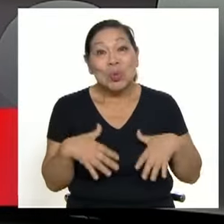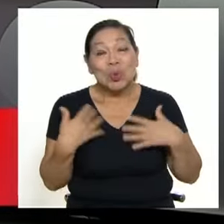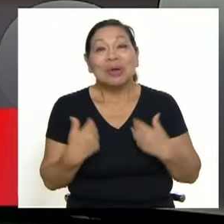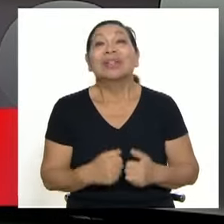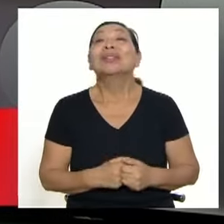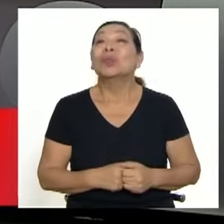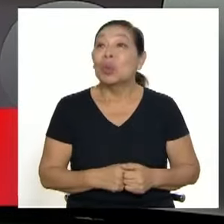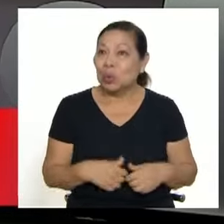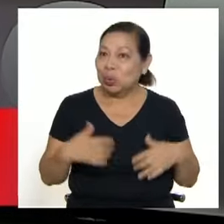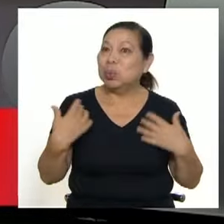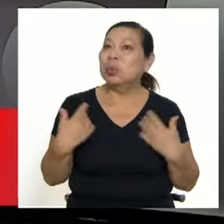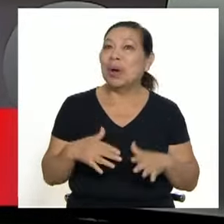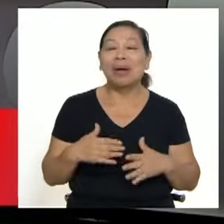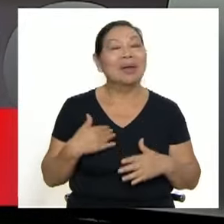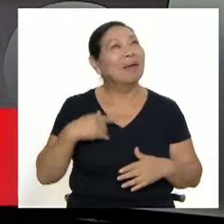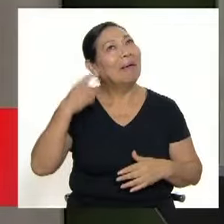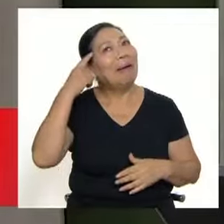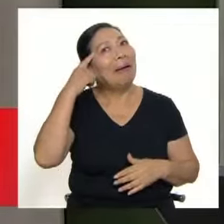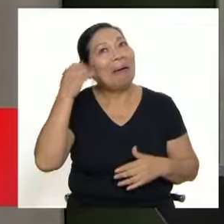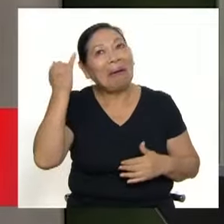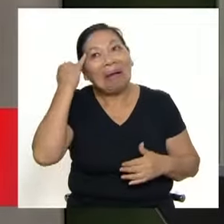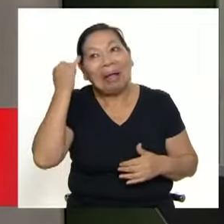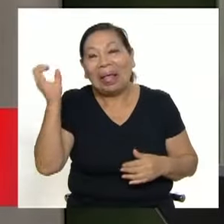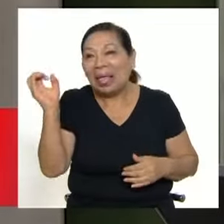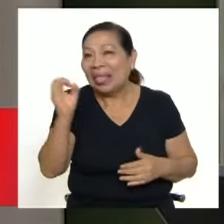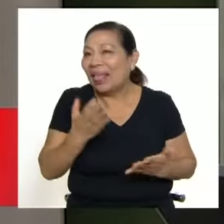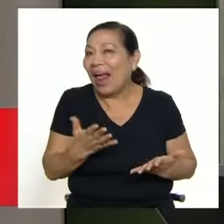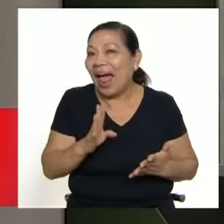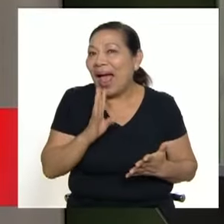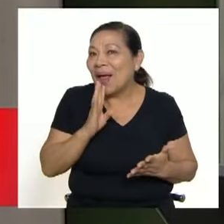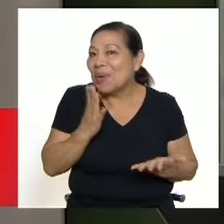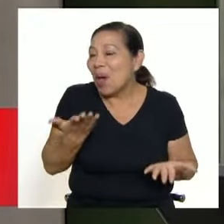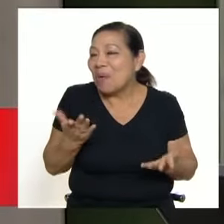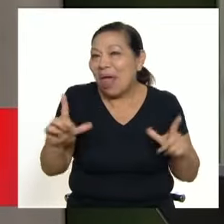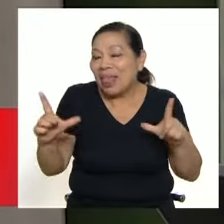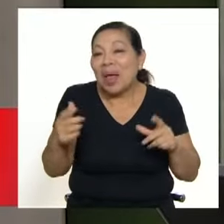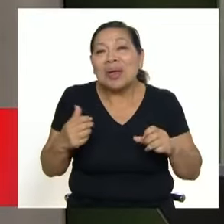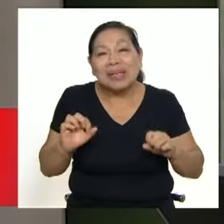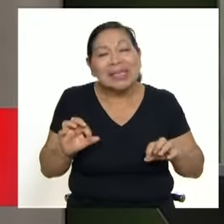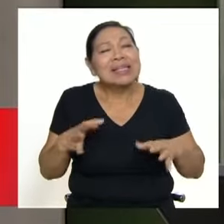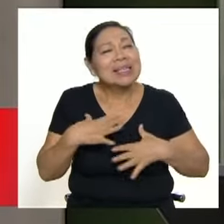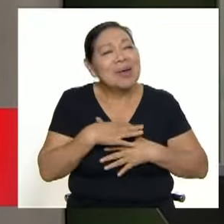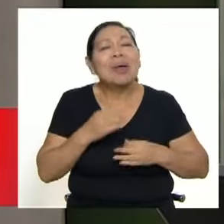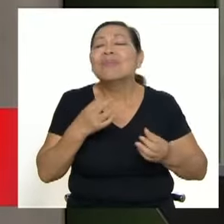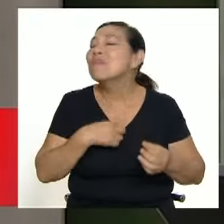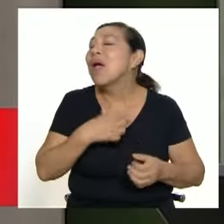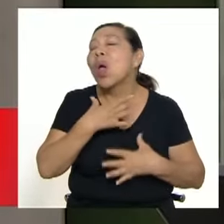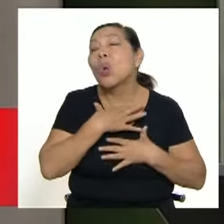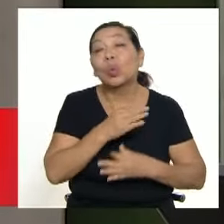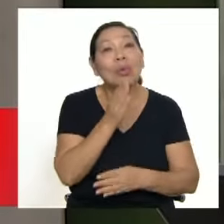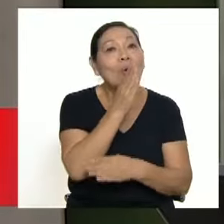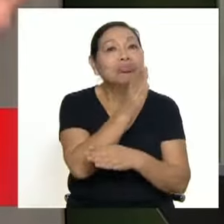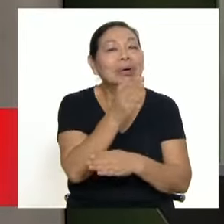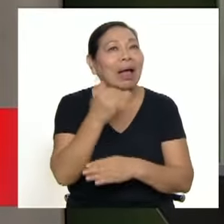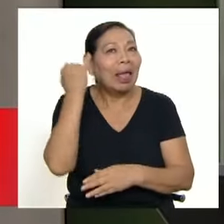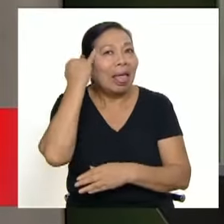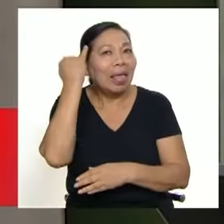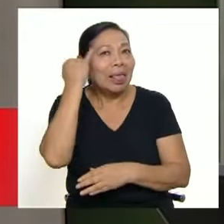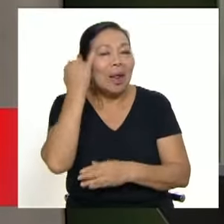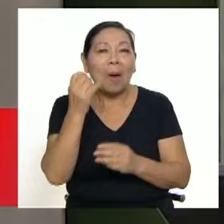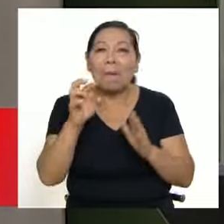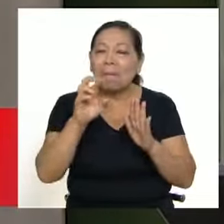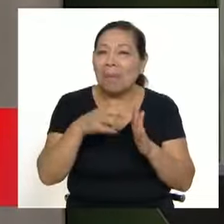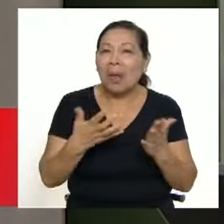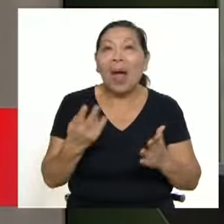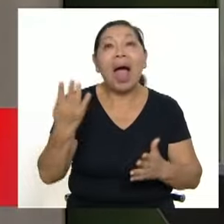Sí, es bastante. Quizás no imaginábamos que íbamos a durar tanto en la tele. A mí siempre me ha gustado viajar. Entonces, cuando surgió la idea de hacer el programa